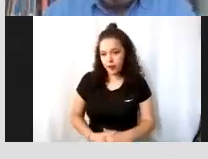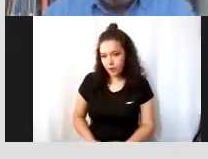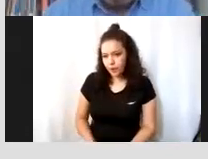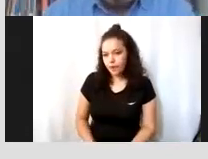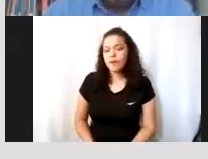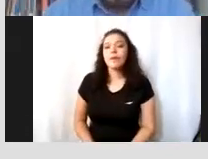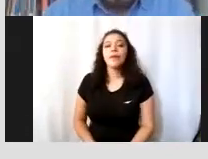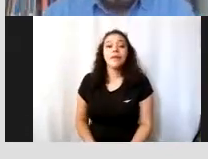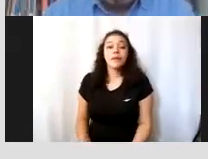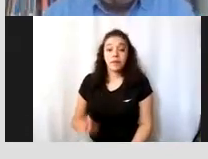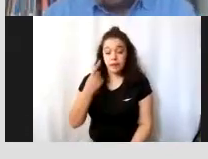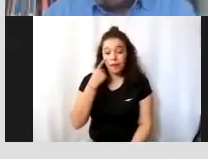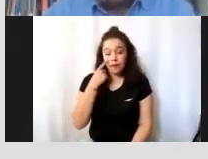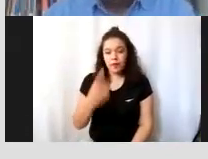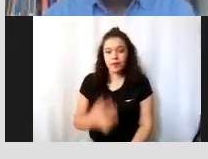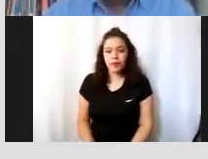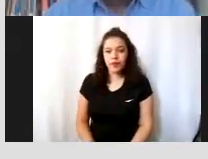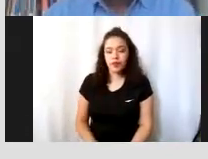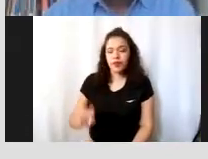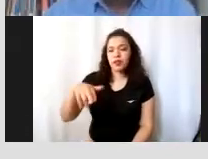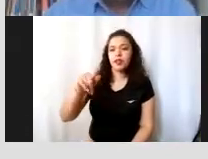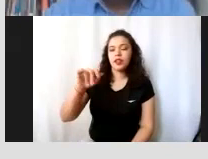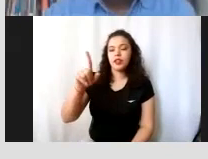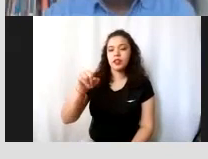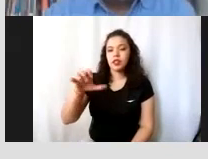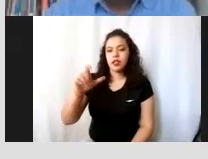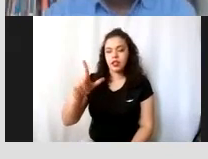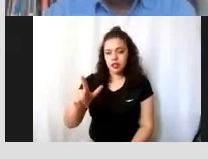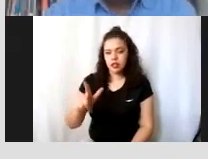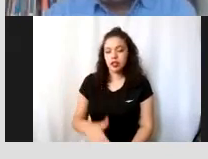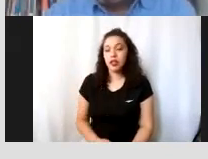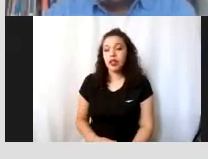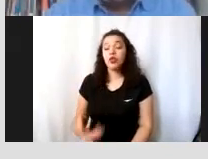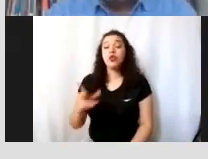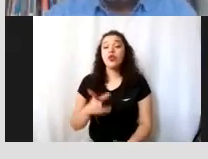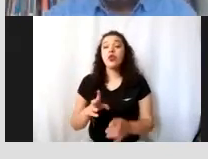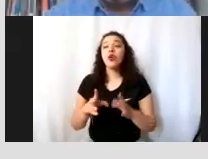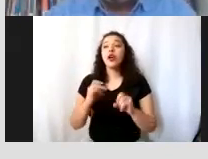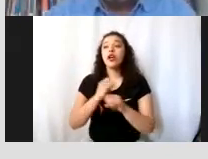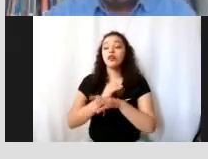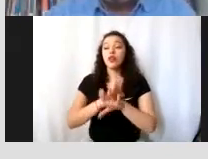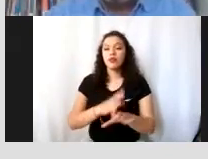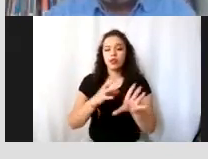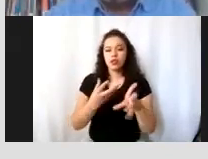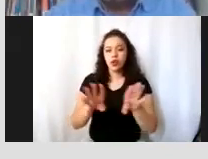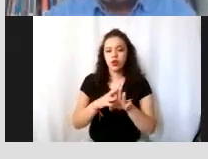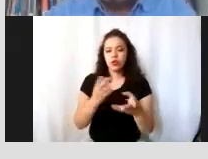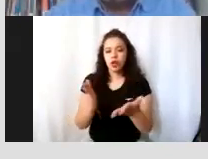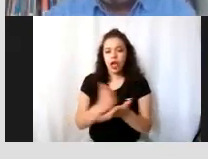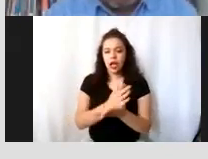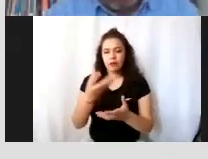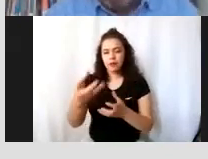fíjate, Nitzela, tú, por ejemplo, tienes datos desagregados sobre pertenencia a una